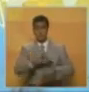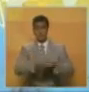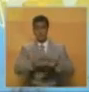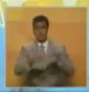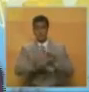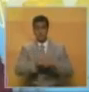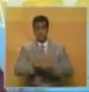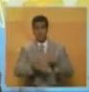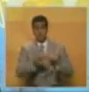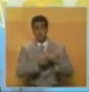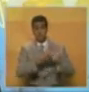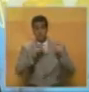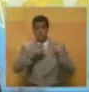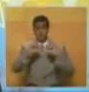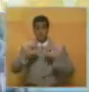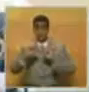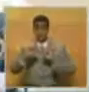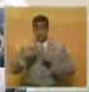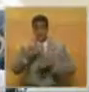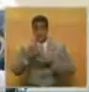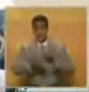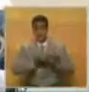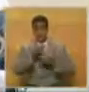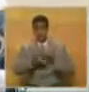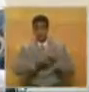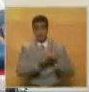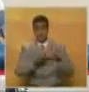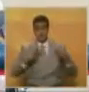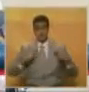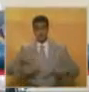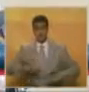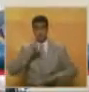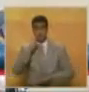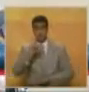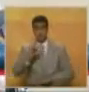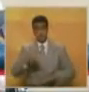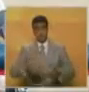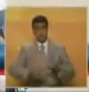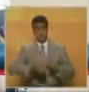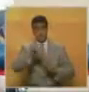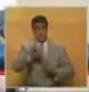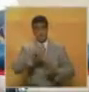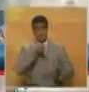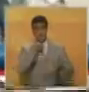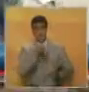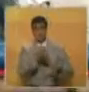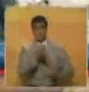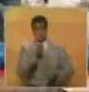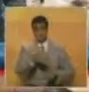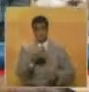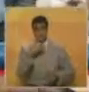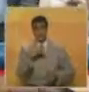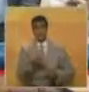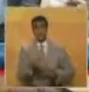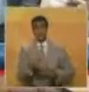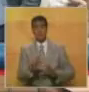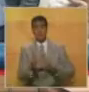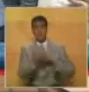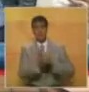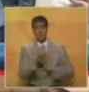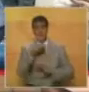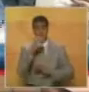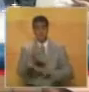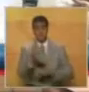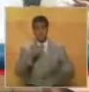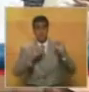por ejercer el derecho a manifestar. Las organizaciones de derechos humanos denunciaron el supuesto incremento de la persecución y la